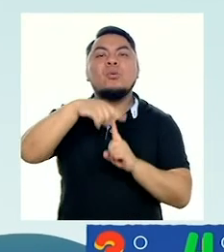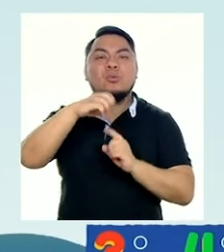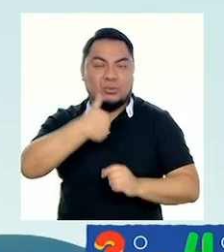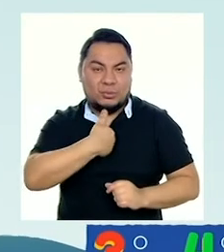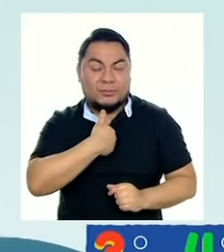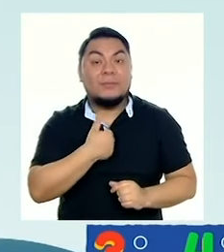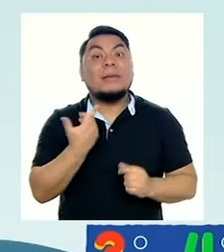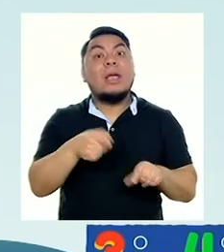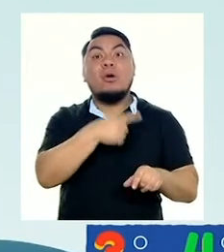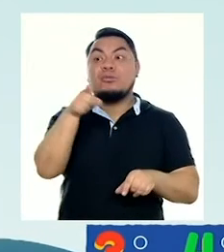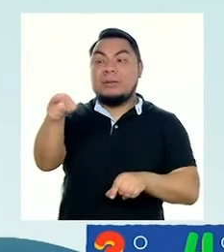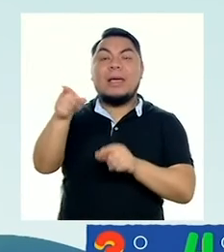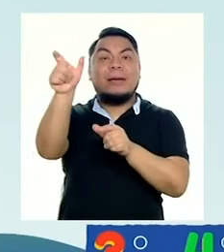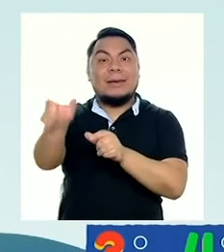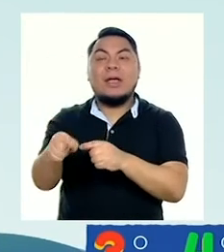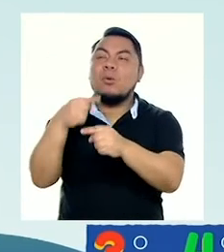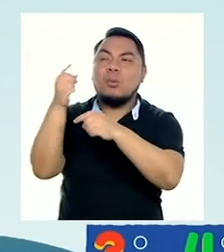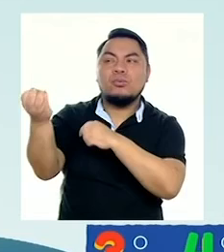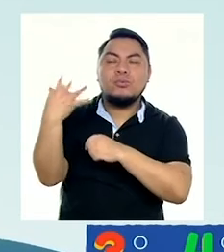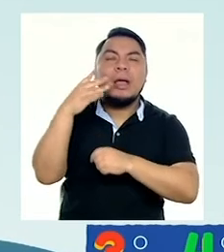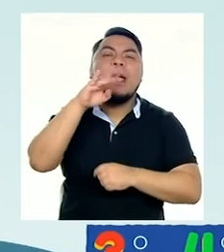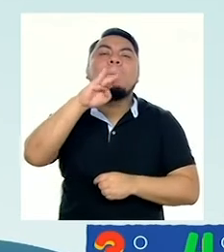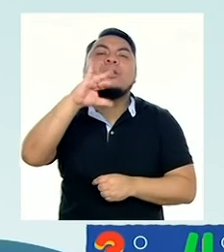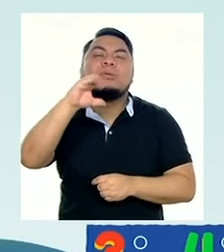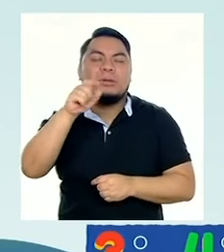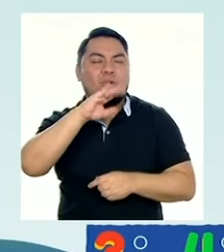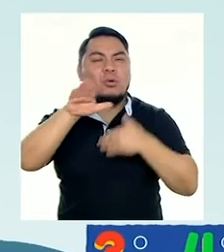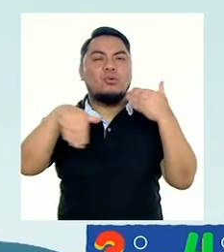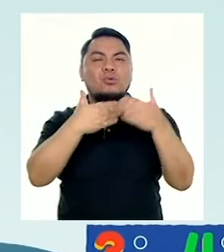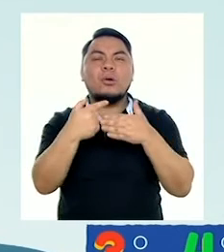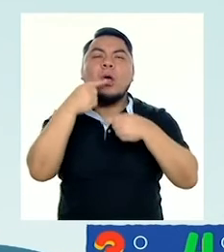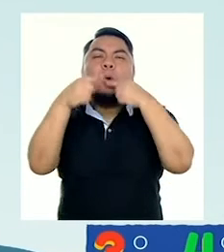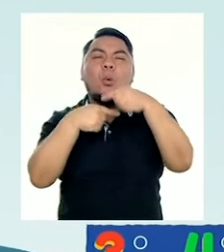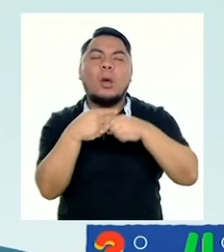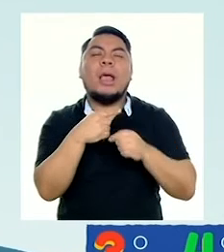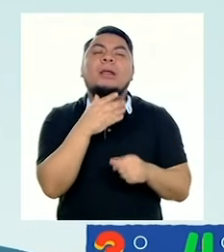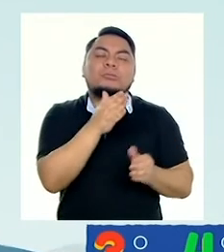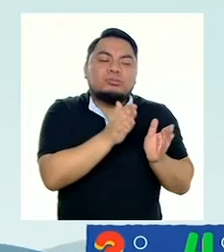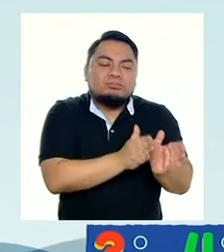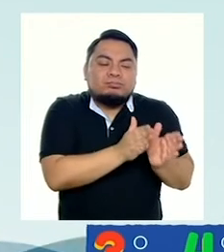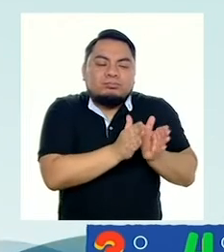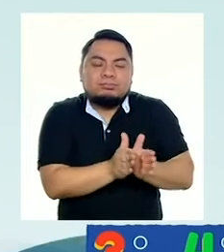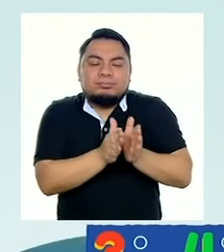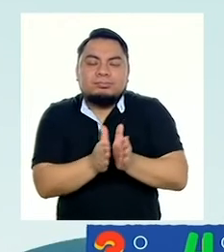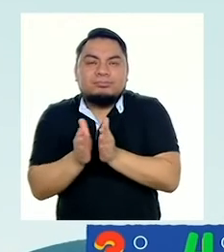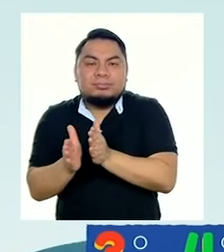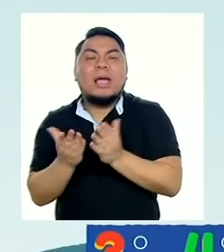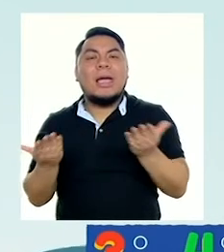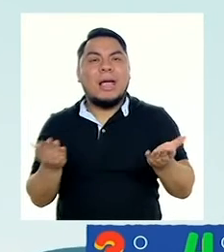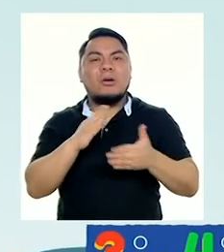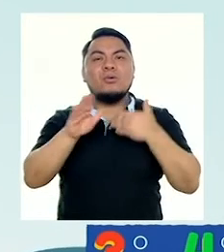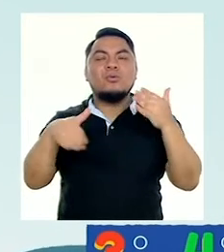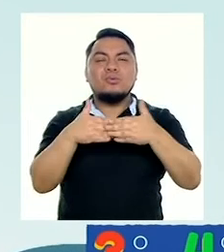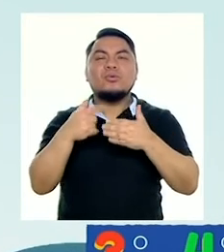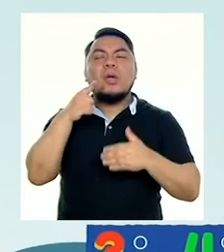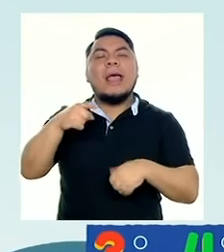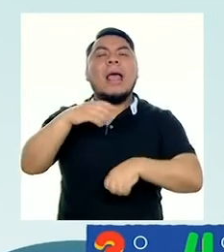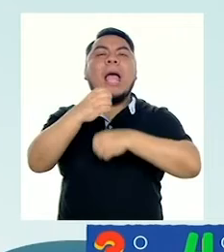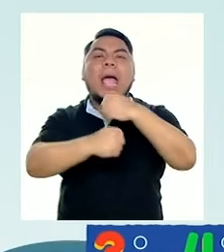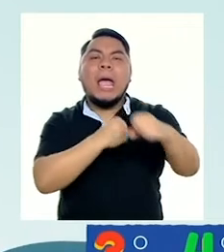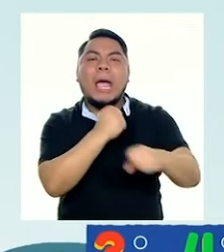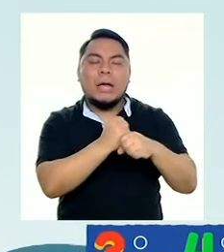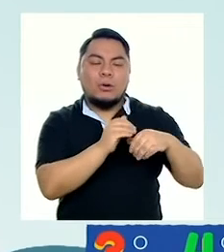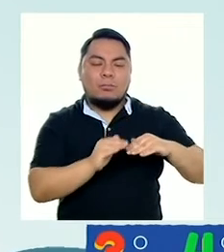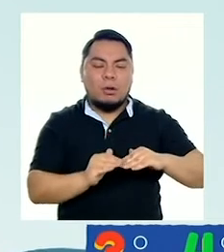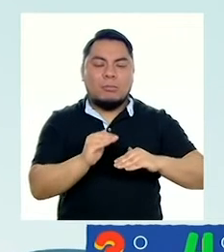la autobiografía narran los hechos en orden cronológico, es decir, en un orden temporal, tal